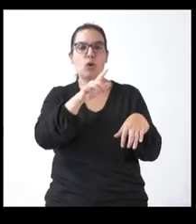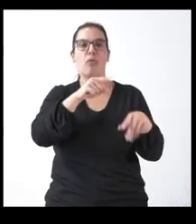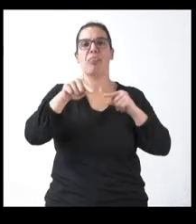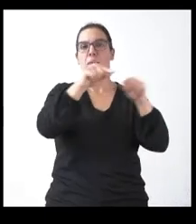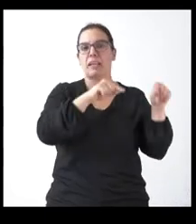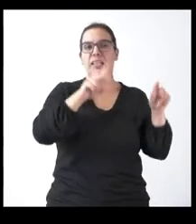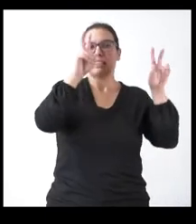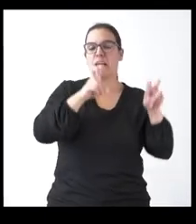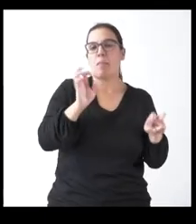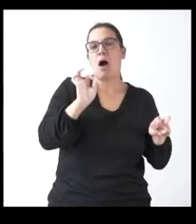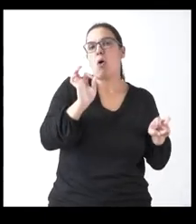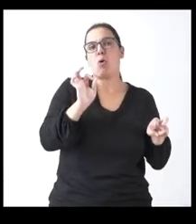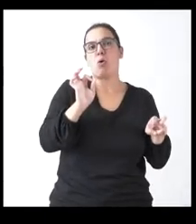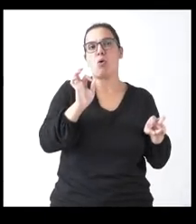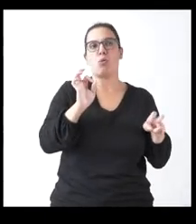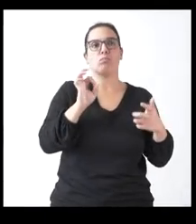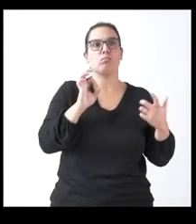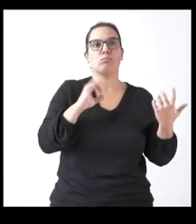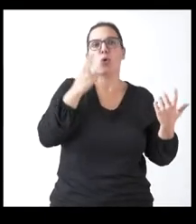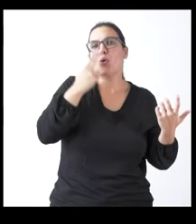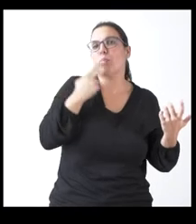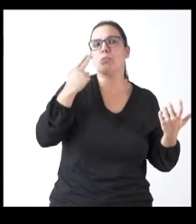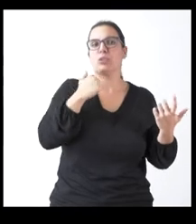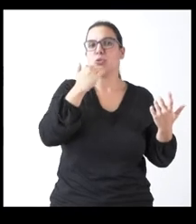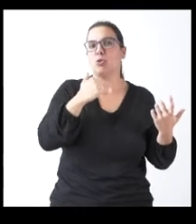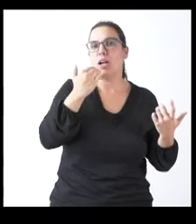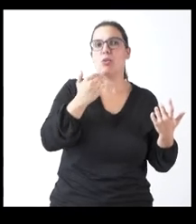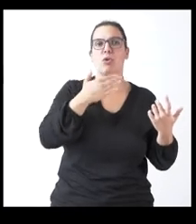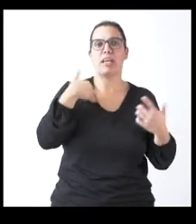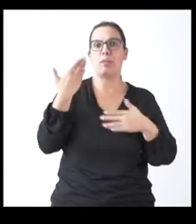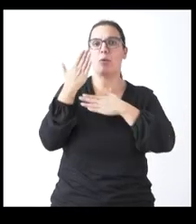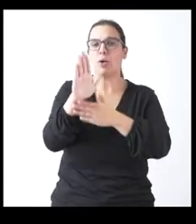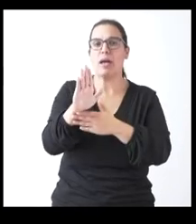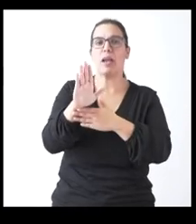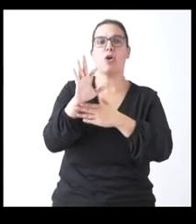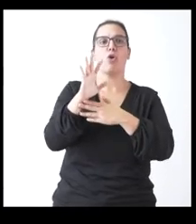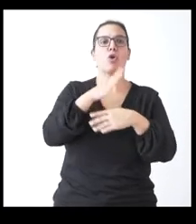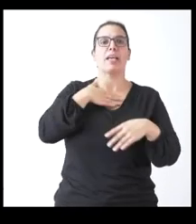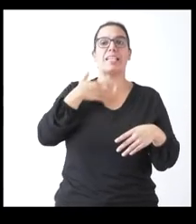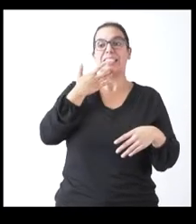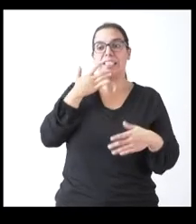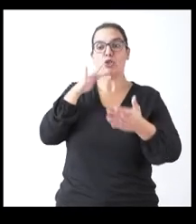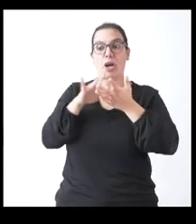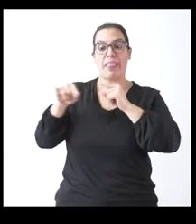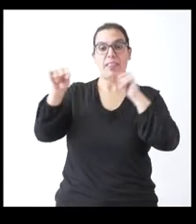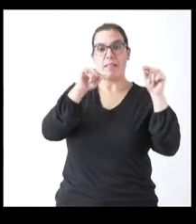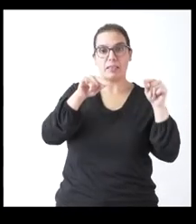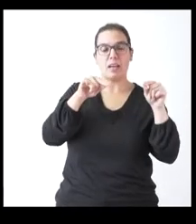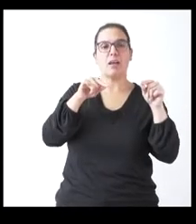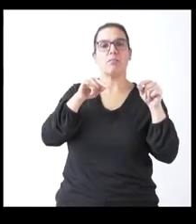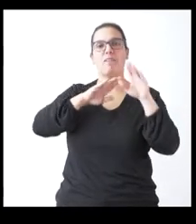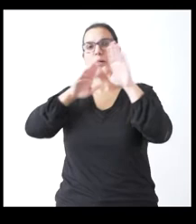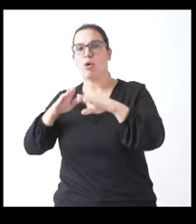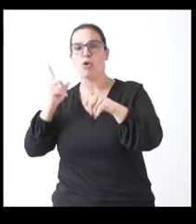será o si hay cierto compromiso de proponerse debate o Si se propone si la junta de Castellón estaría en contra a favor